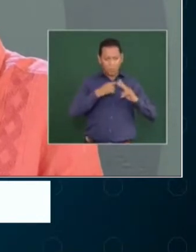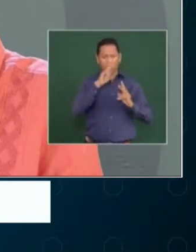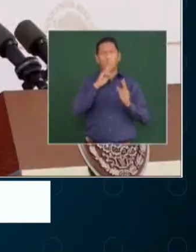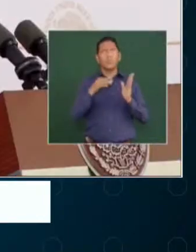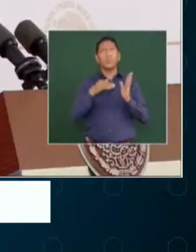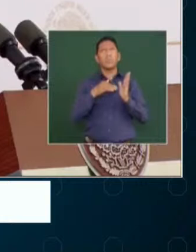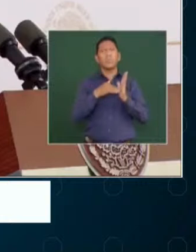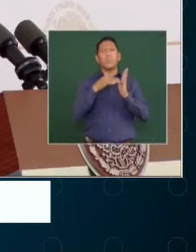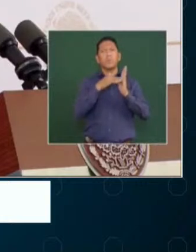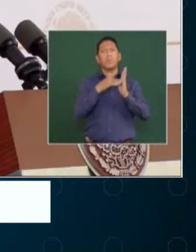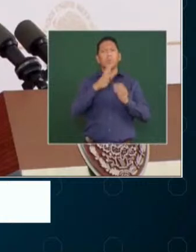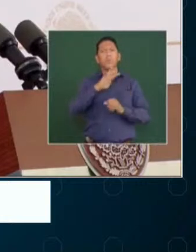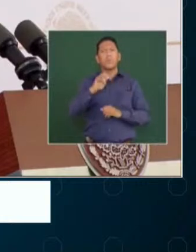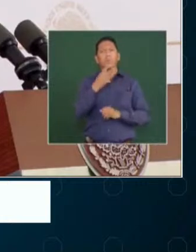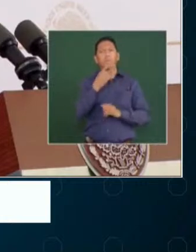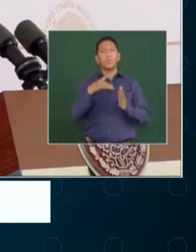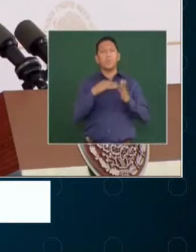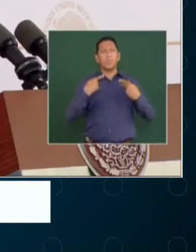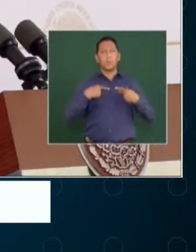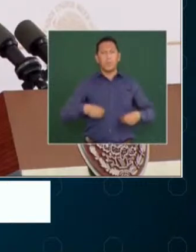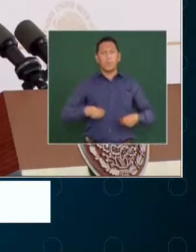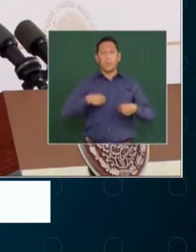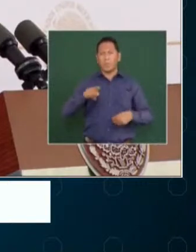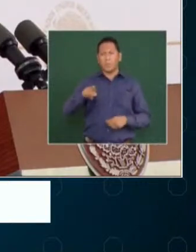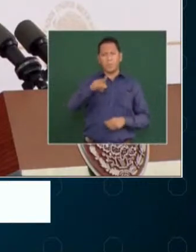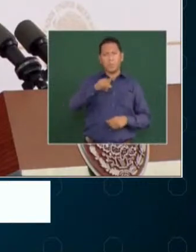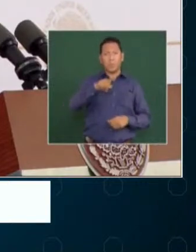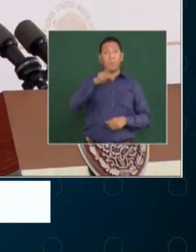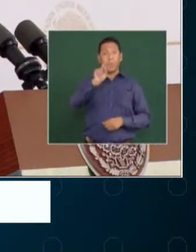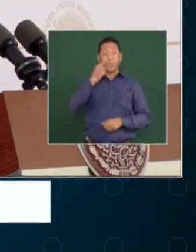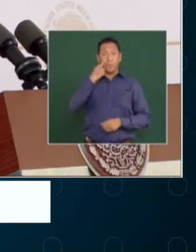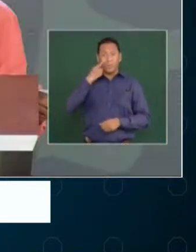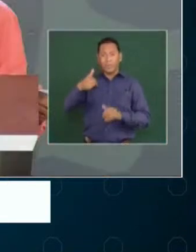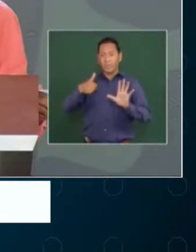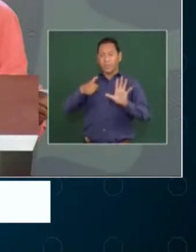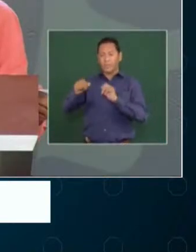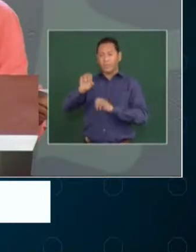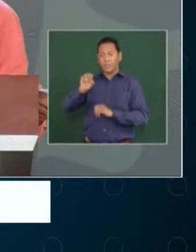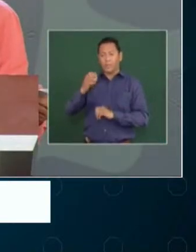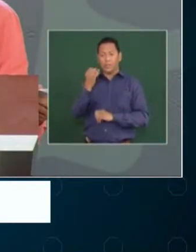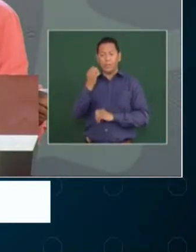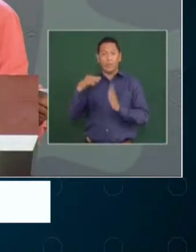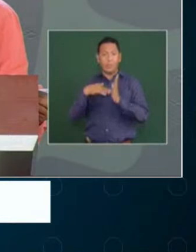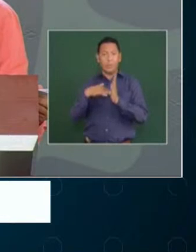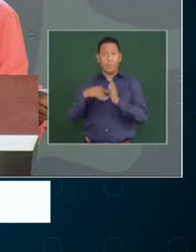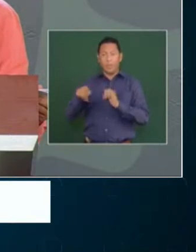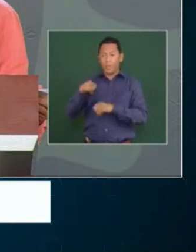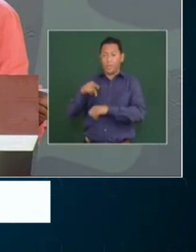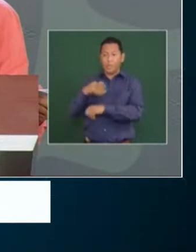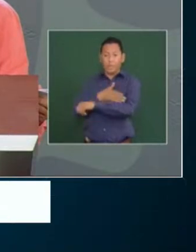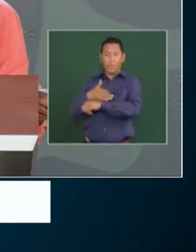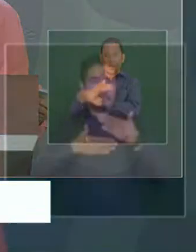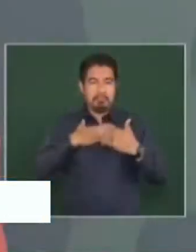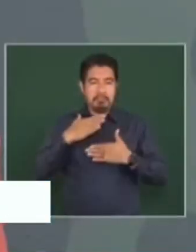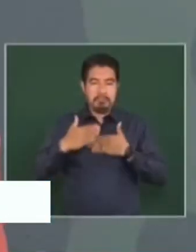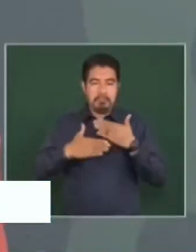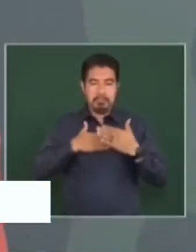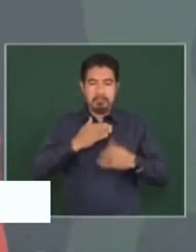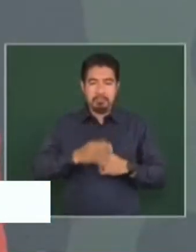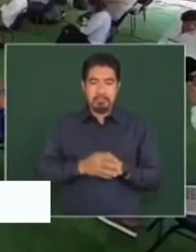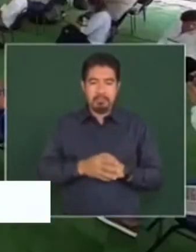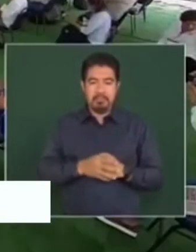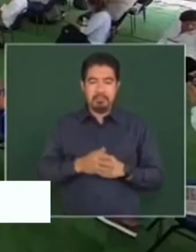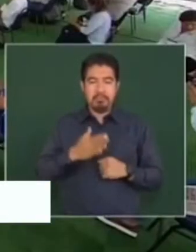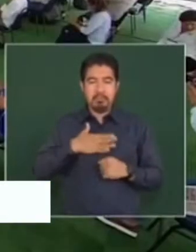corrupto, y envió abrazos y no balazos. Este fue el breve mensaje del presidente López Obrador.